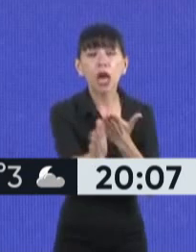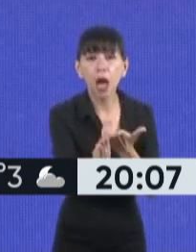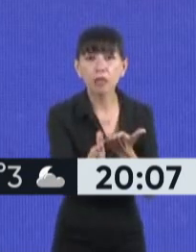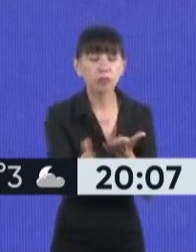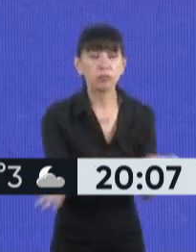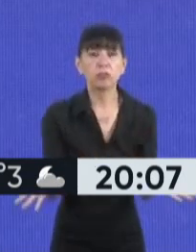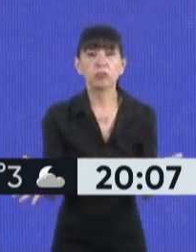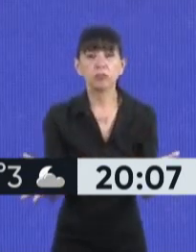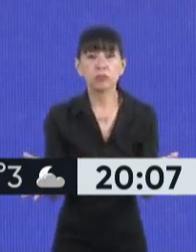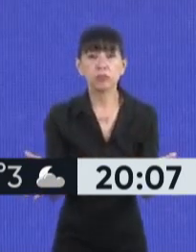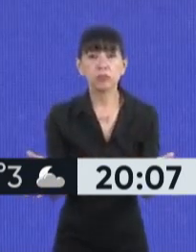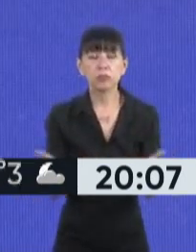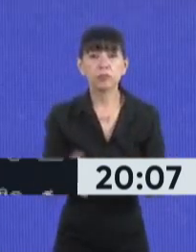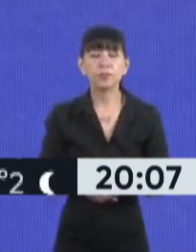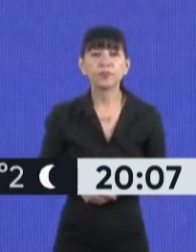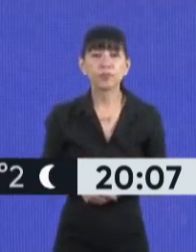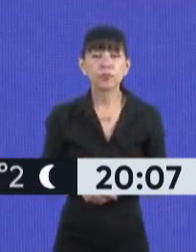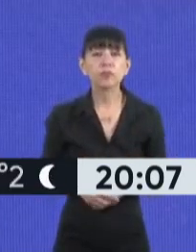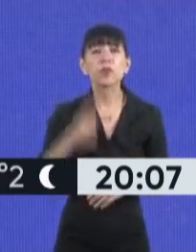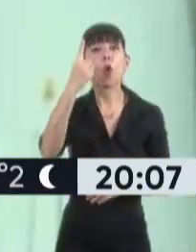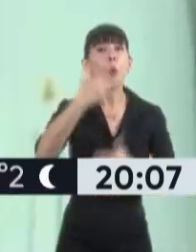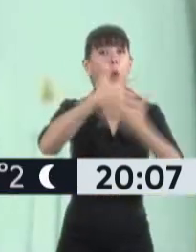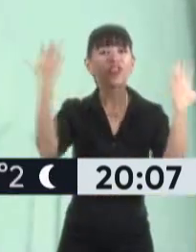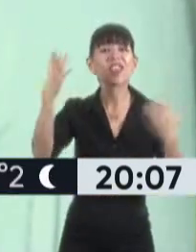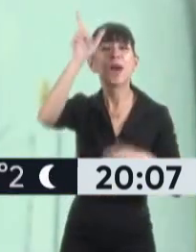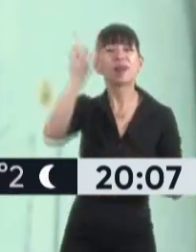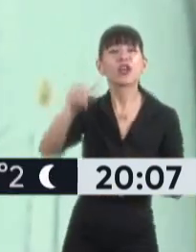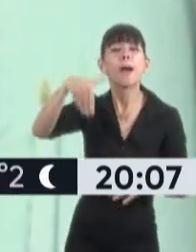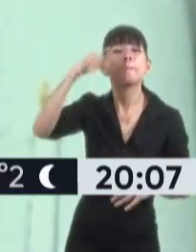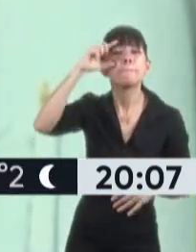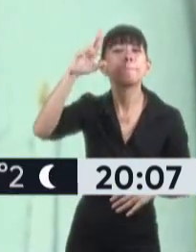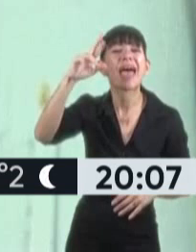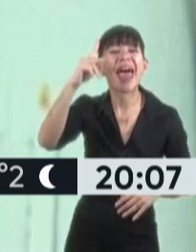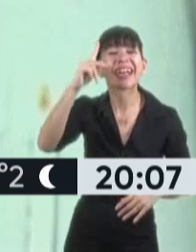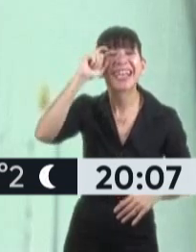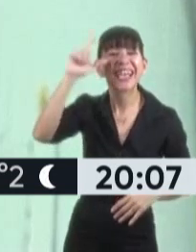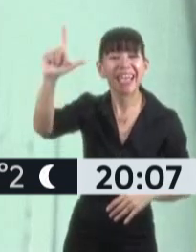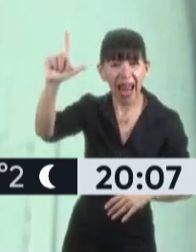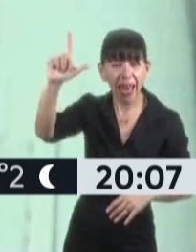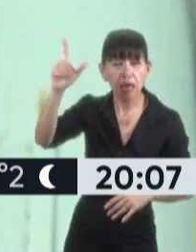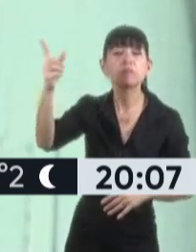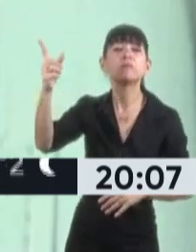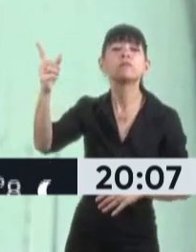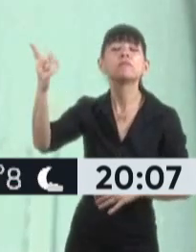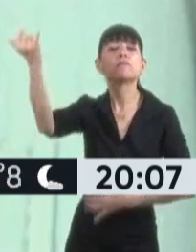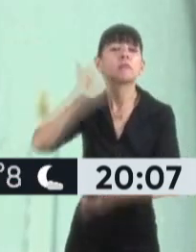¿Sabe qué nos hizo? Un día Angela Merkel me preguntó, yo le conté un poco cómo era la educación pública.